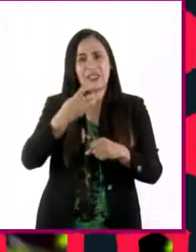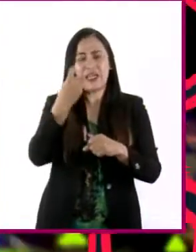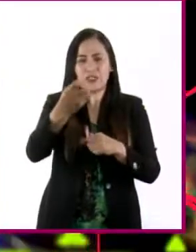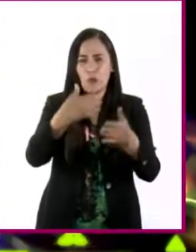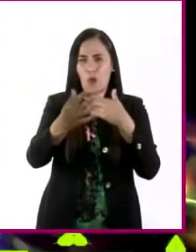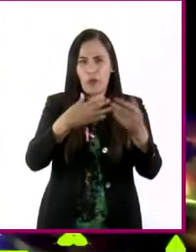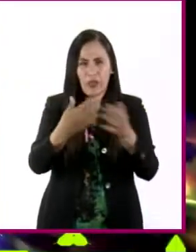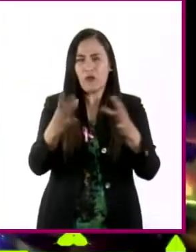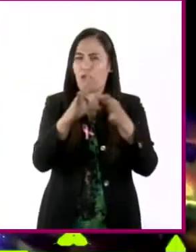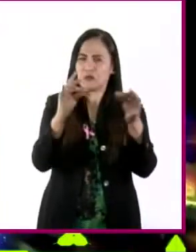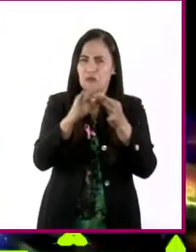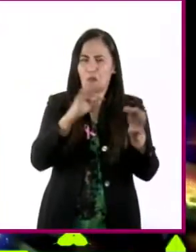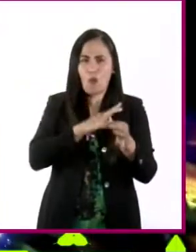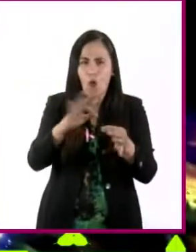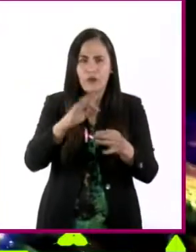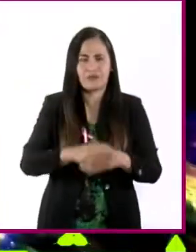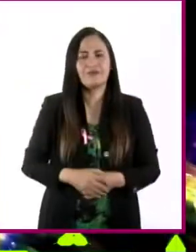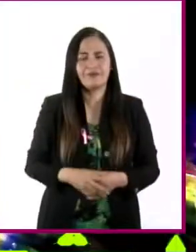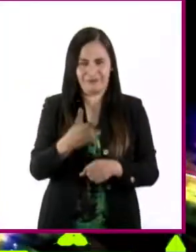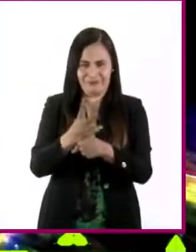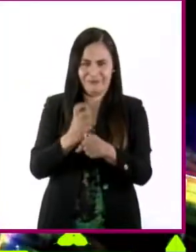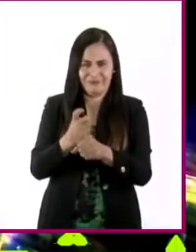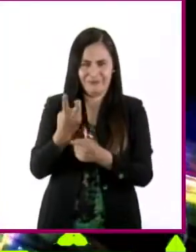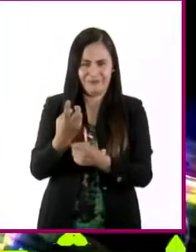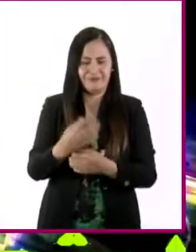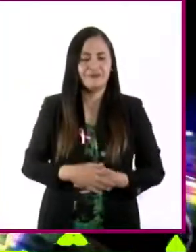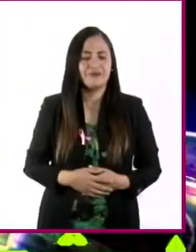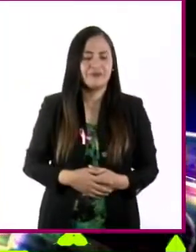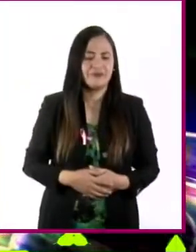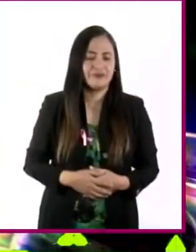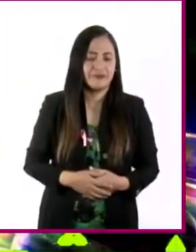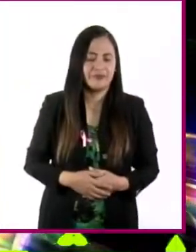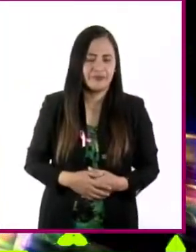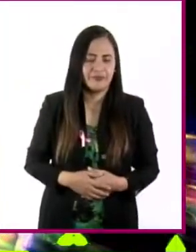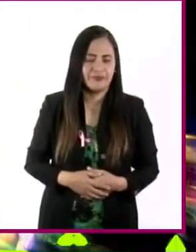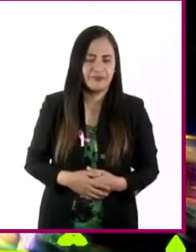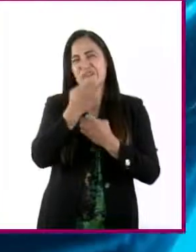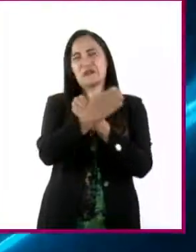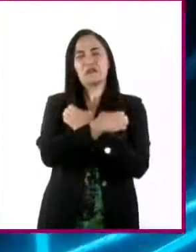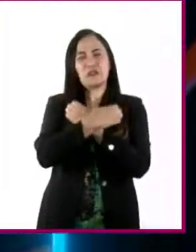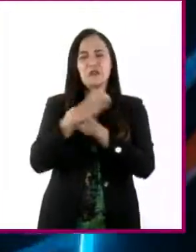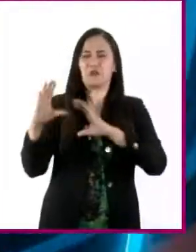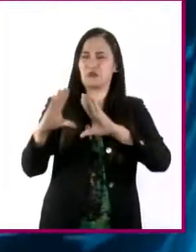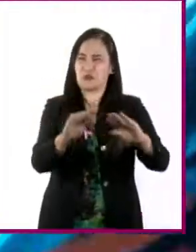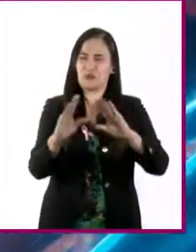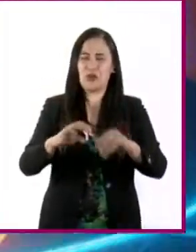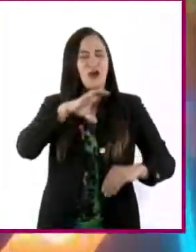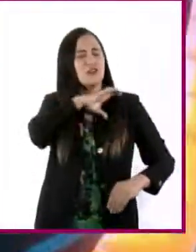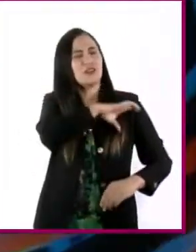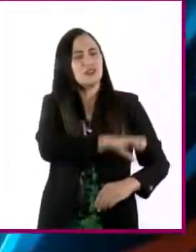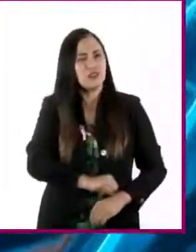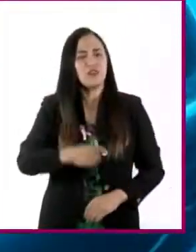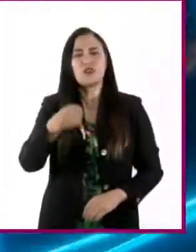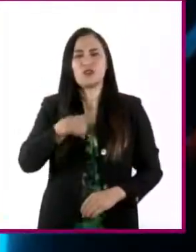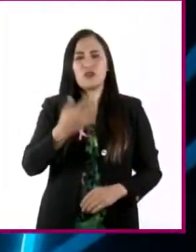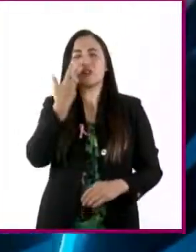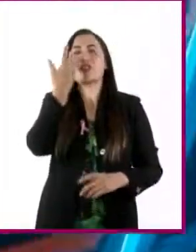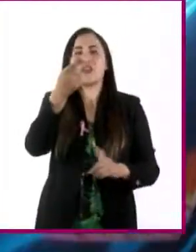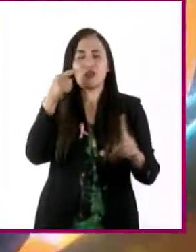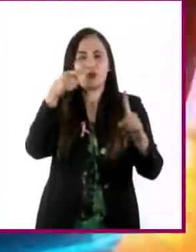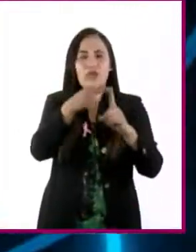tiempo? Vamos a ver la historia de la educación inclusiva para personas con discapacidad en México y en el mundo. Listísimo, don Bato. Está bueno